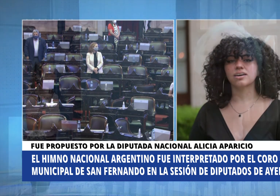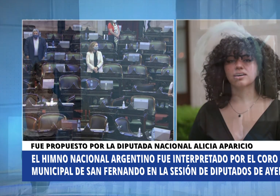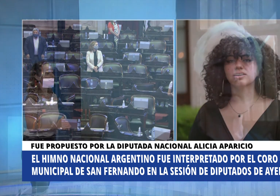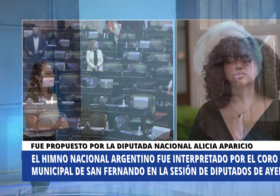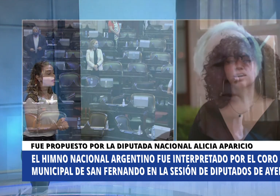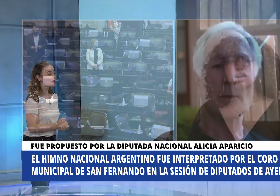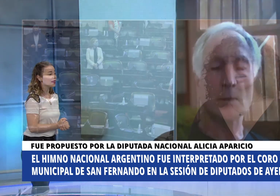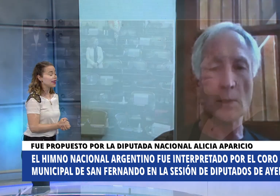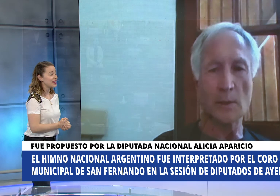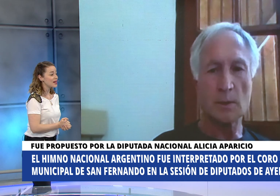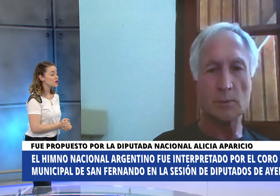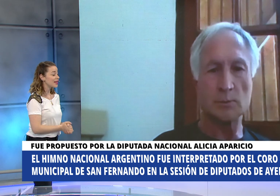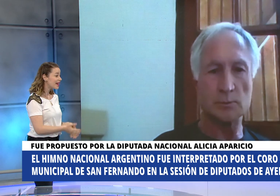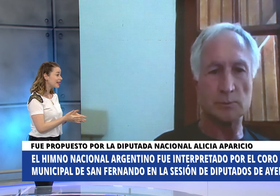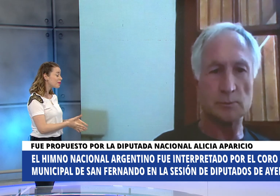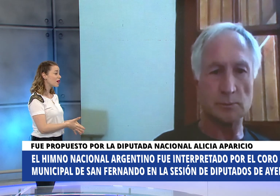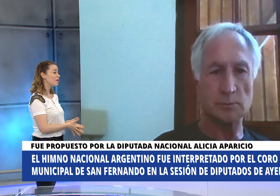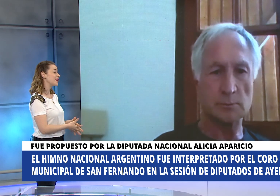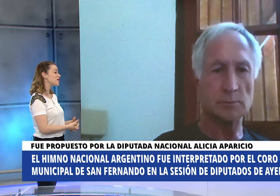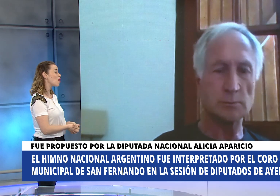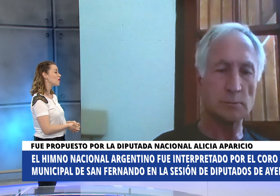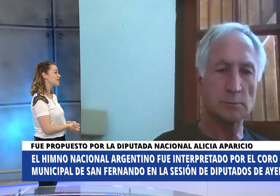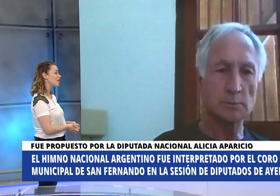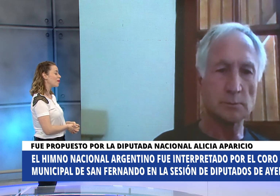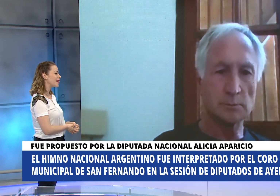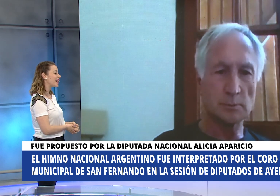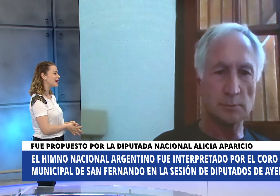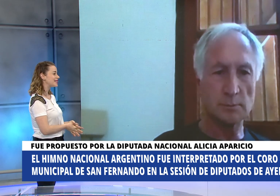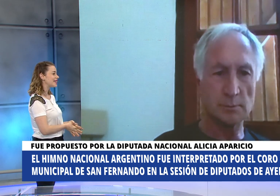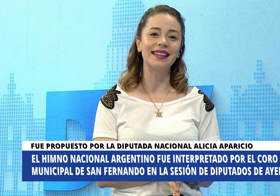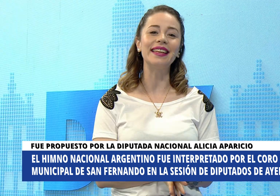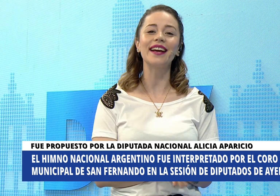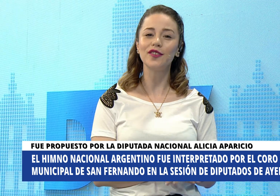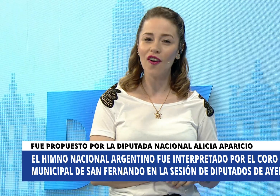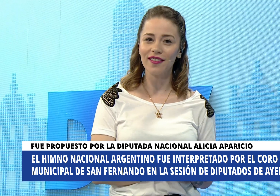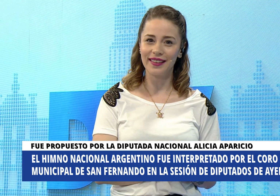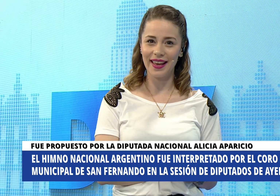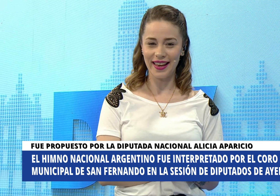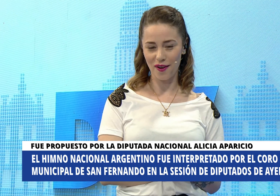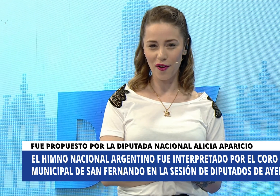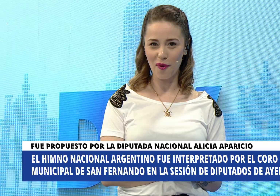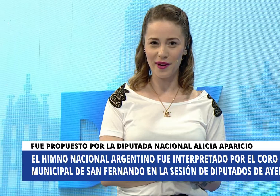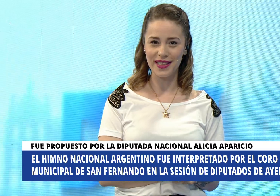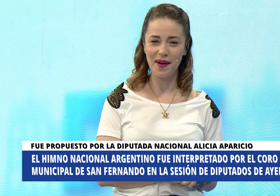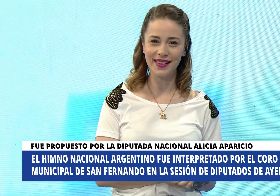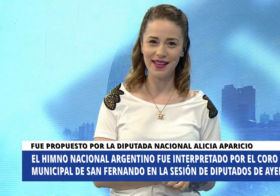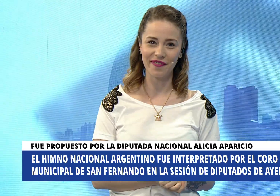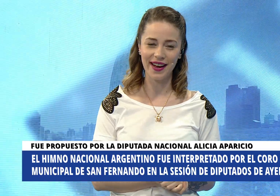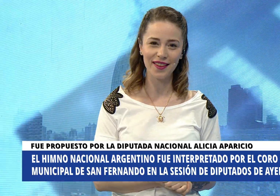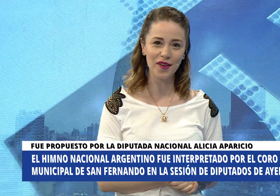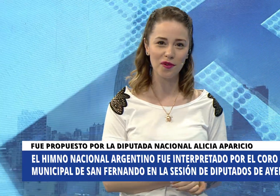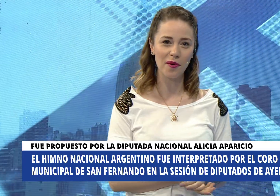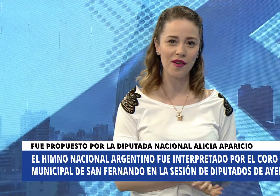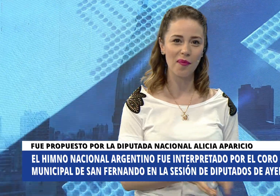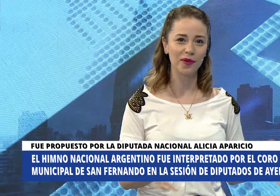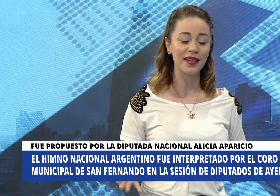Esto es un adelanto de lo que ayer sucedía y estamos en comunicación con Sergio Moresca. Él es el director del Coro Municipal de San